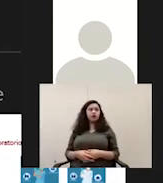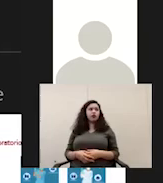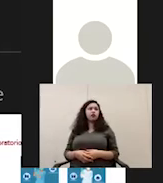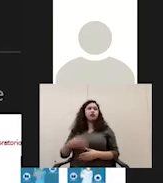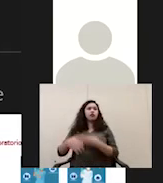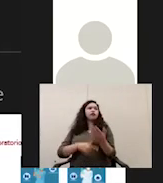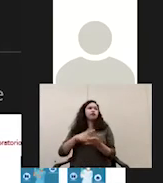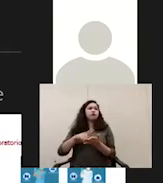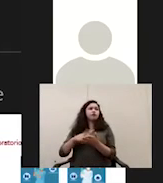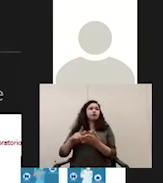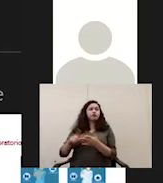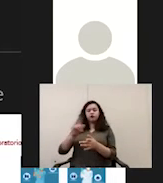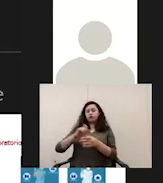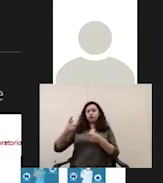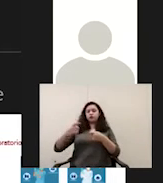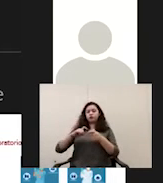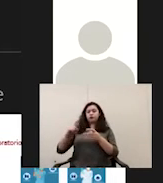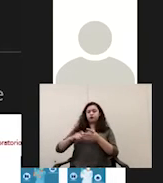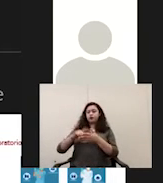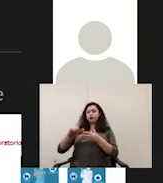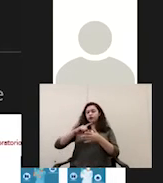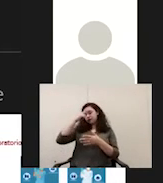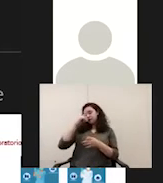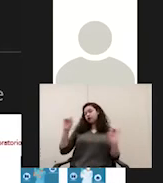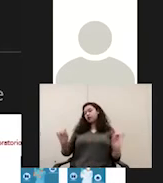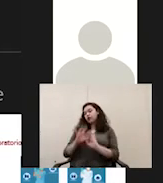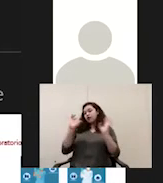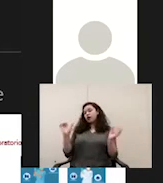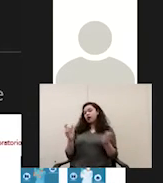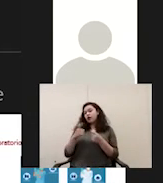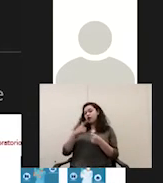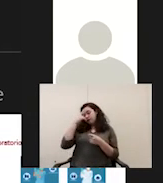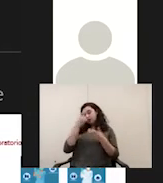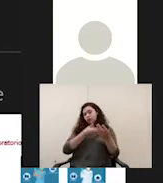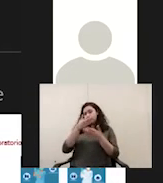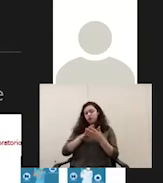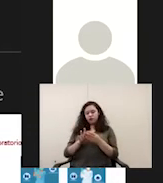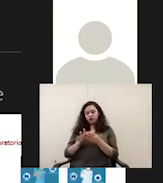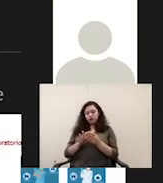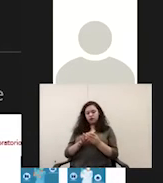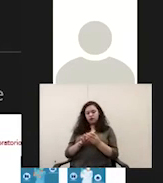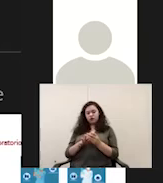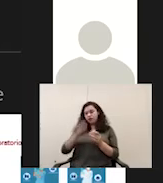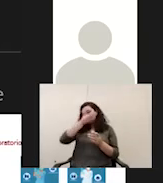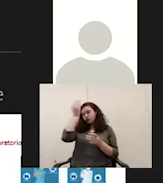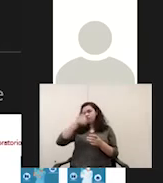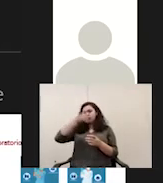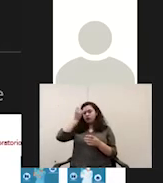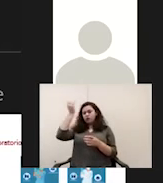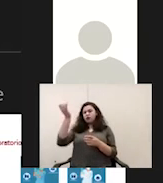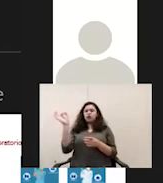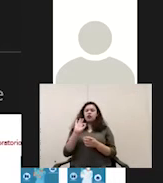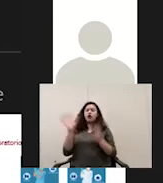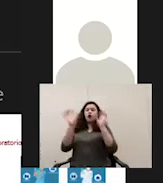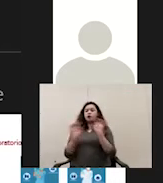desinfección y sanitización de los objetos que se pudiera llegar a compartir. No sé, me estoy imaginando a lo mejor una